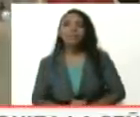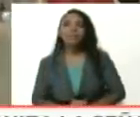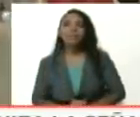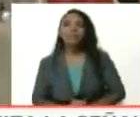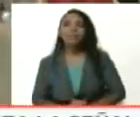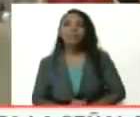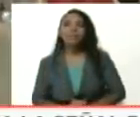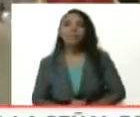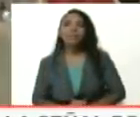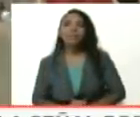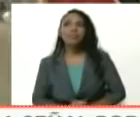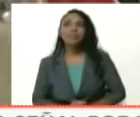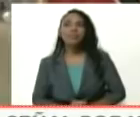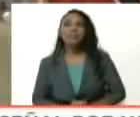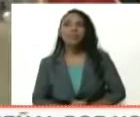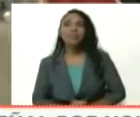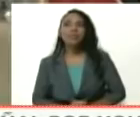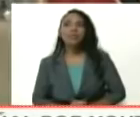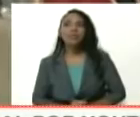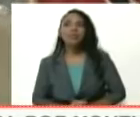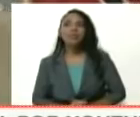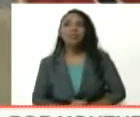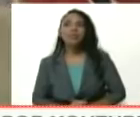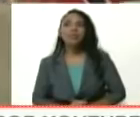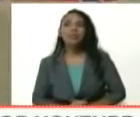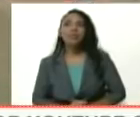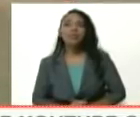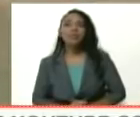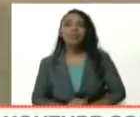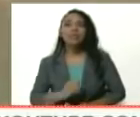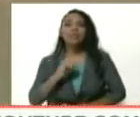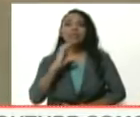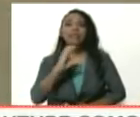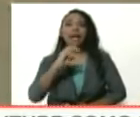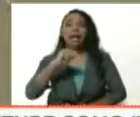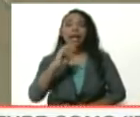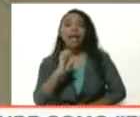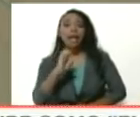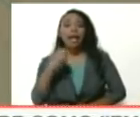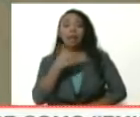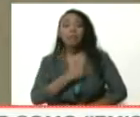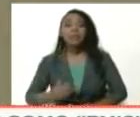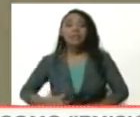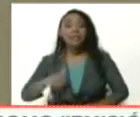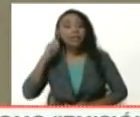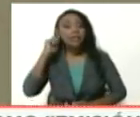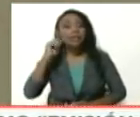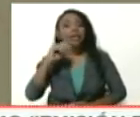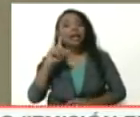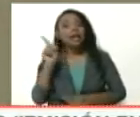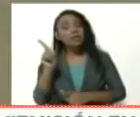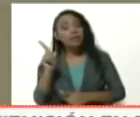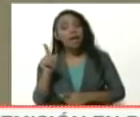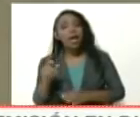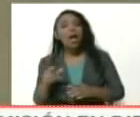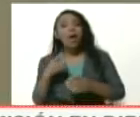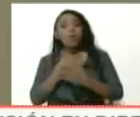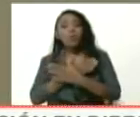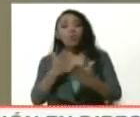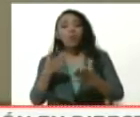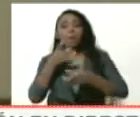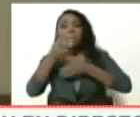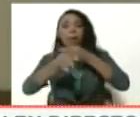El Consejo Nacional Electoral agradece a los medios de comunicación. El Consejo Nacional Electoral, Divisay Lucena, que en este momento ofreció